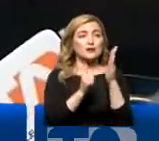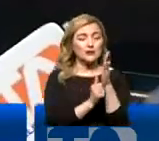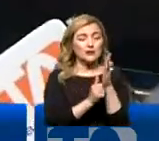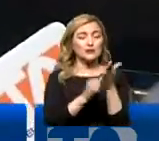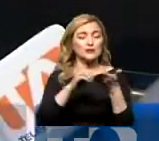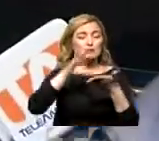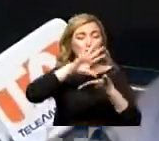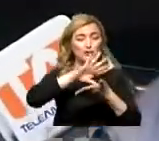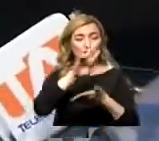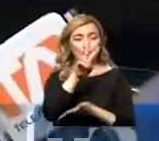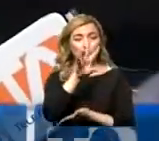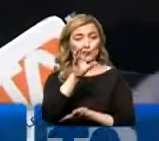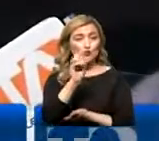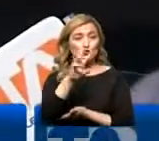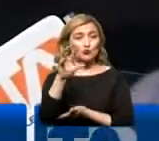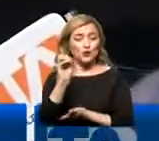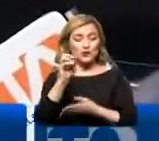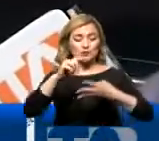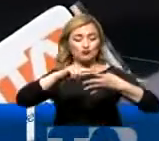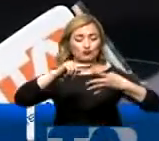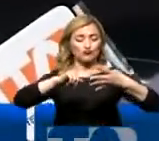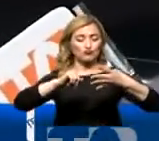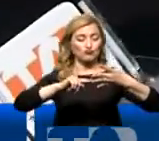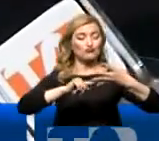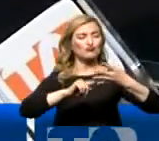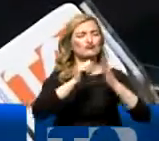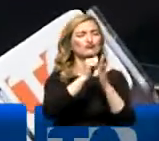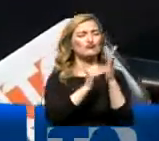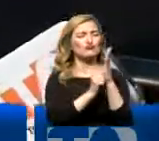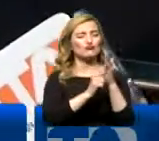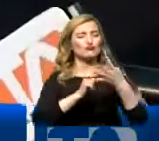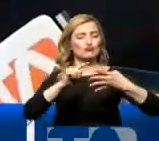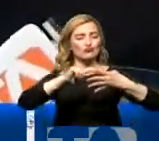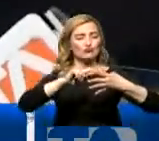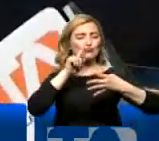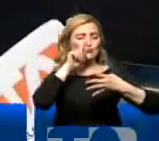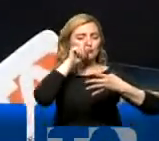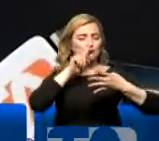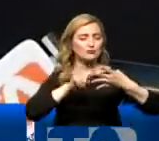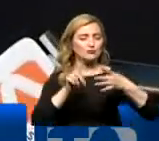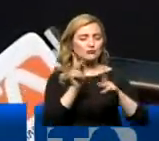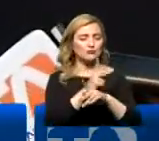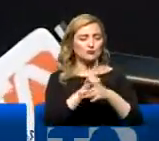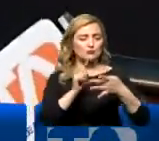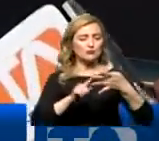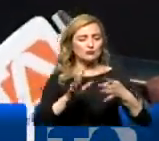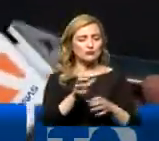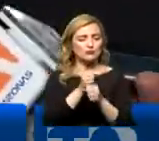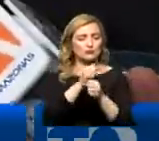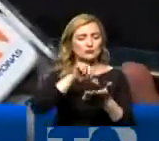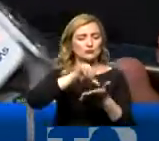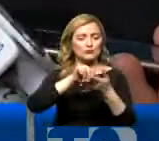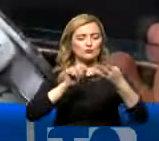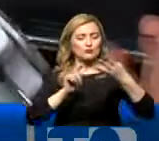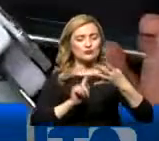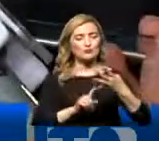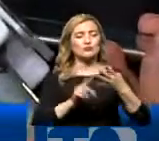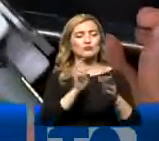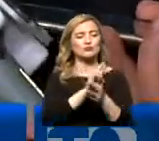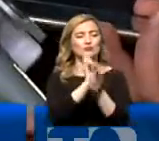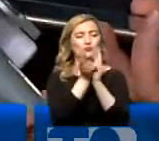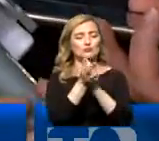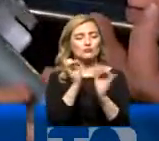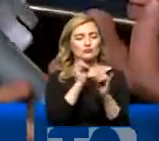priorizado una agenda en función de 4 ejes que tienen que ver con empleo, productividad, seguridad ciudadana, reformas institucionales. Marcan